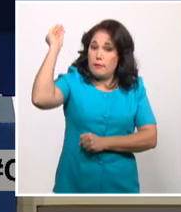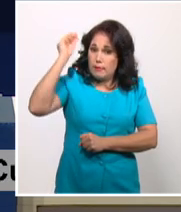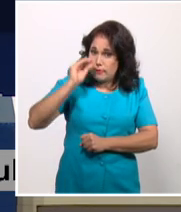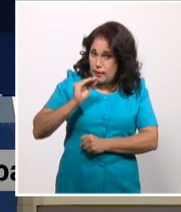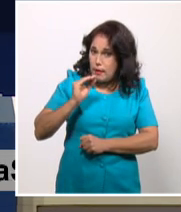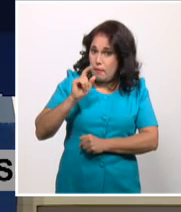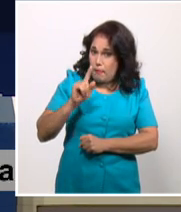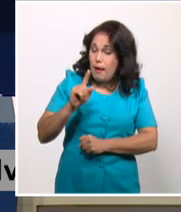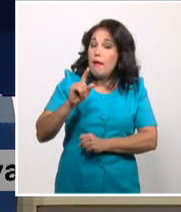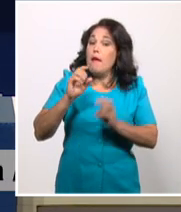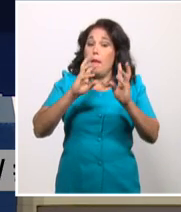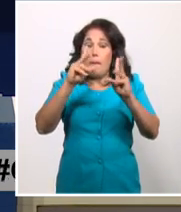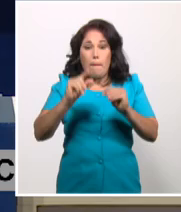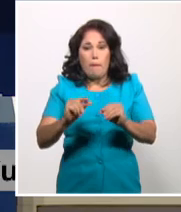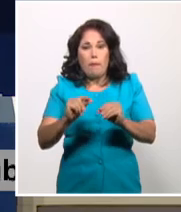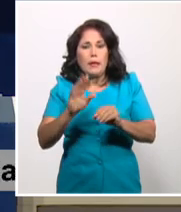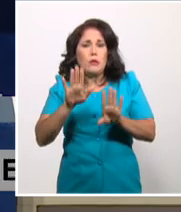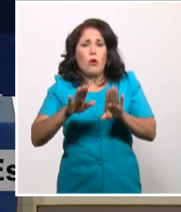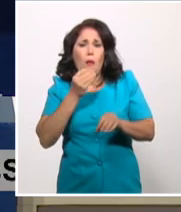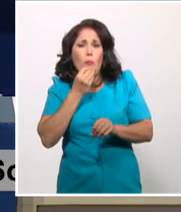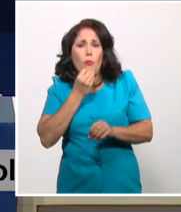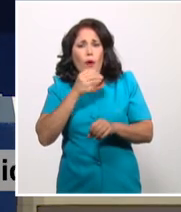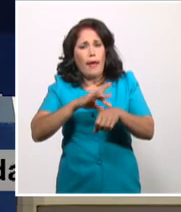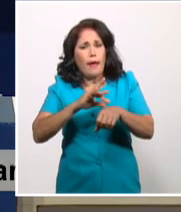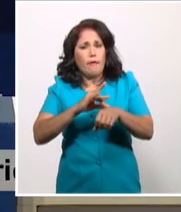acuerdo al número de personas que podemos estar